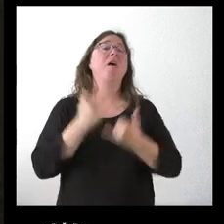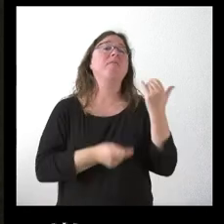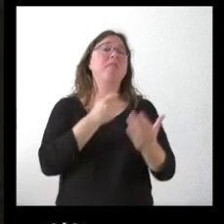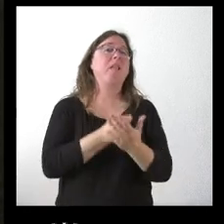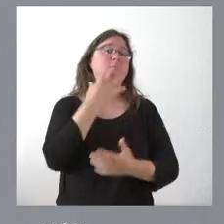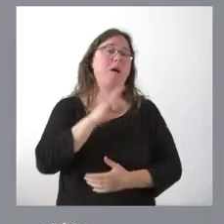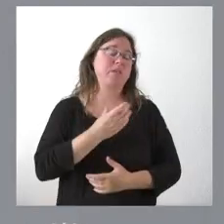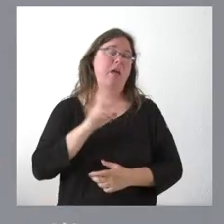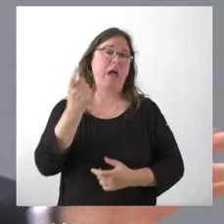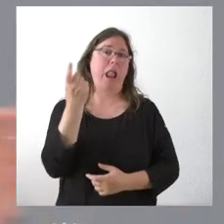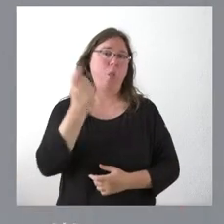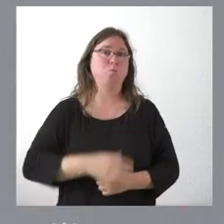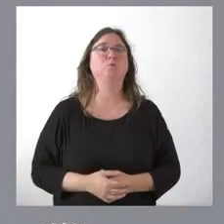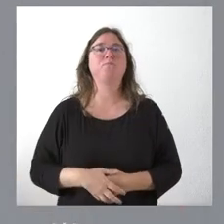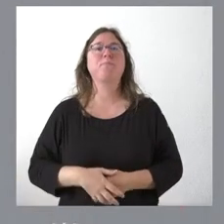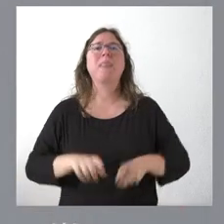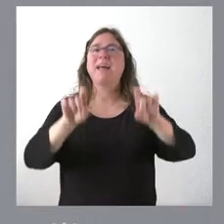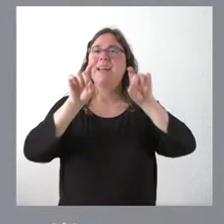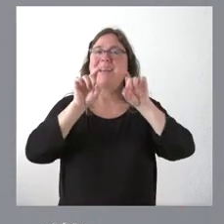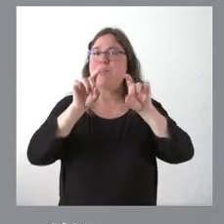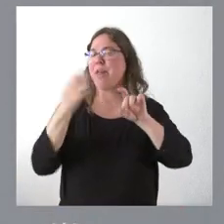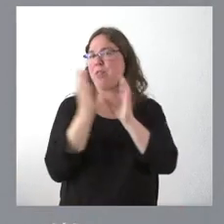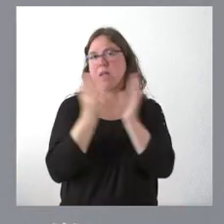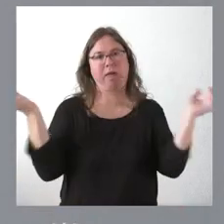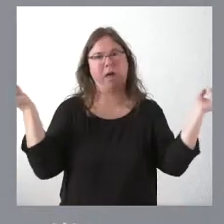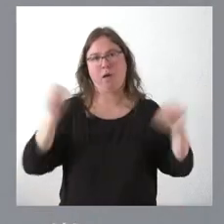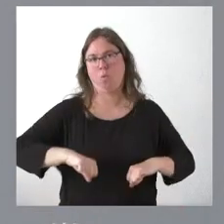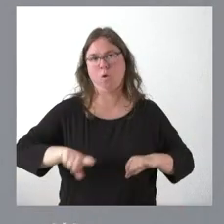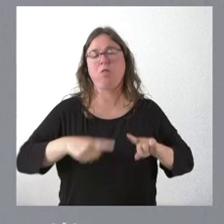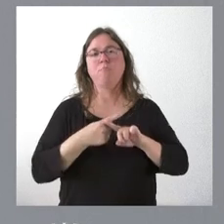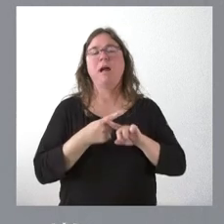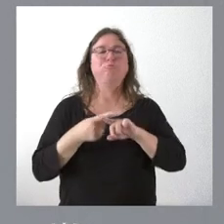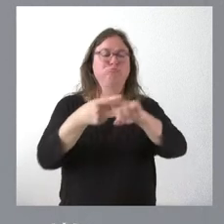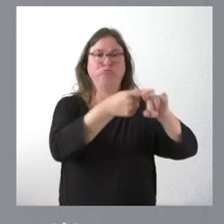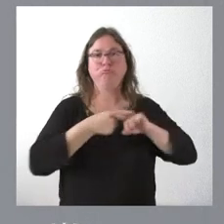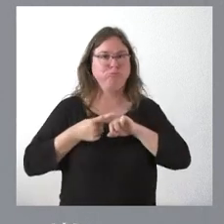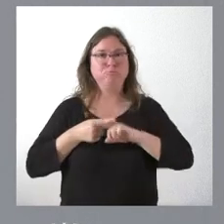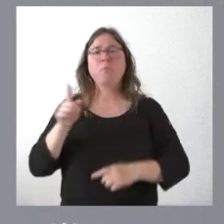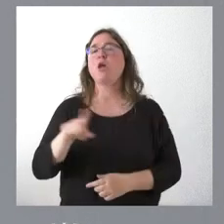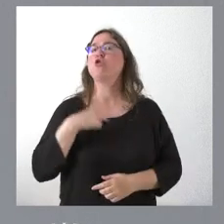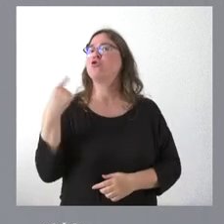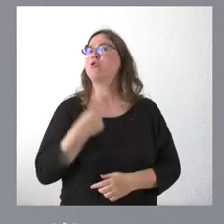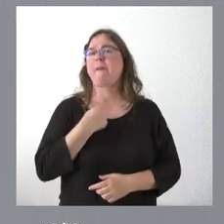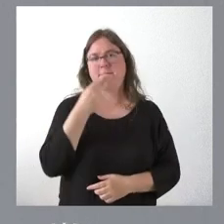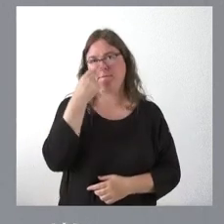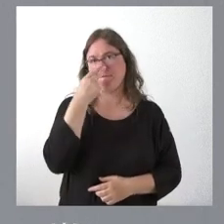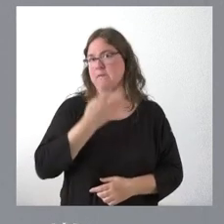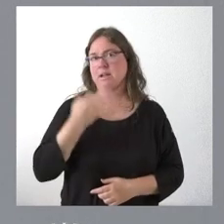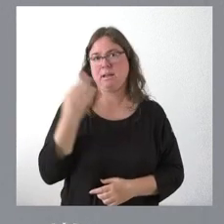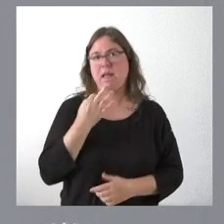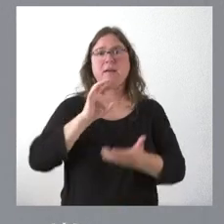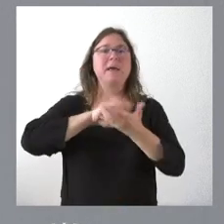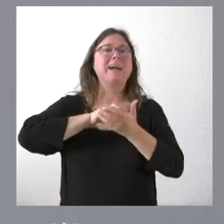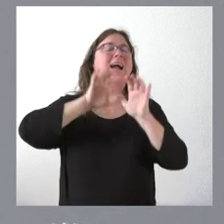alumnos. La educación tiene que ser siempre un elemento de acuerdo y de consenso. Y nosotros tenemos mucho interés en que Castilla y